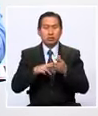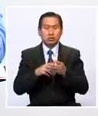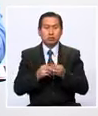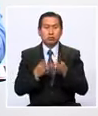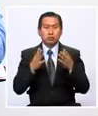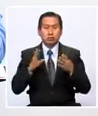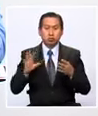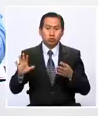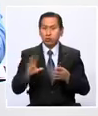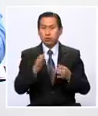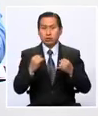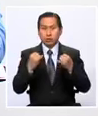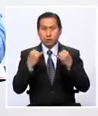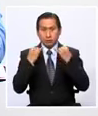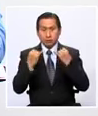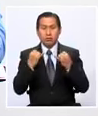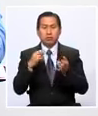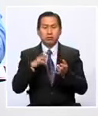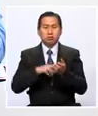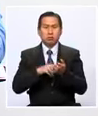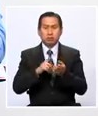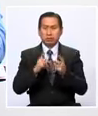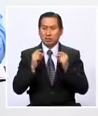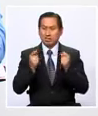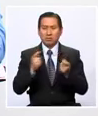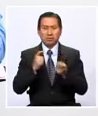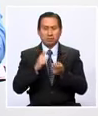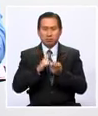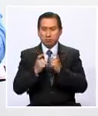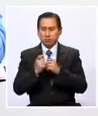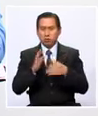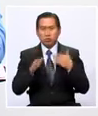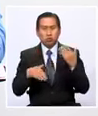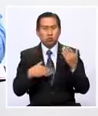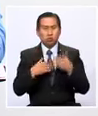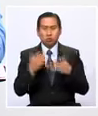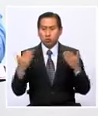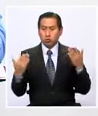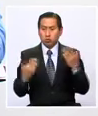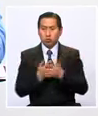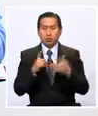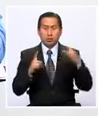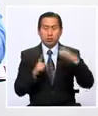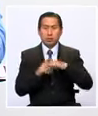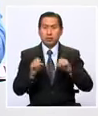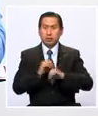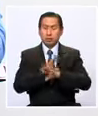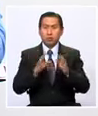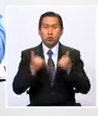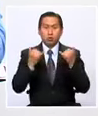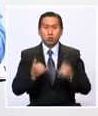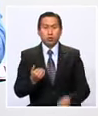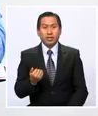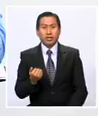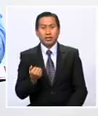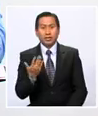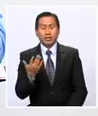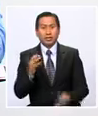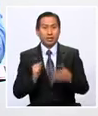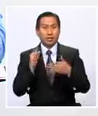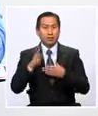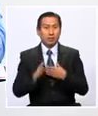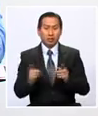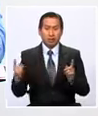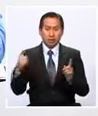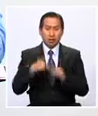cantidad de información que se modifica rápido y rápidamente con nuevas evidencias hoy 15 de abril hasta